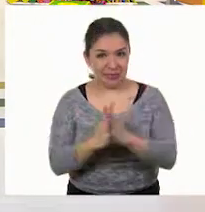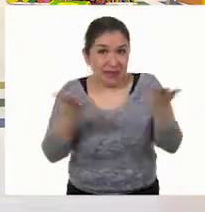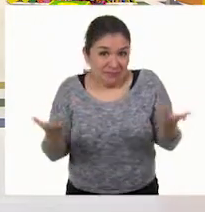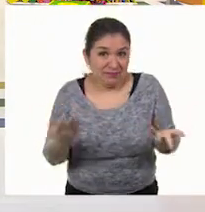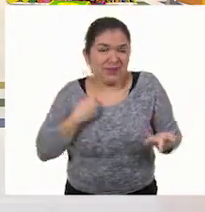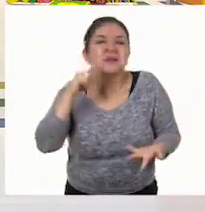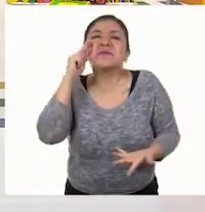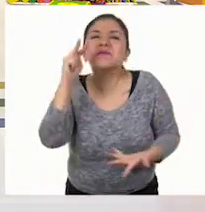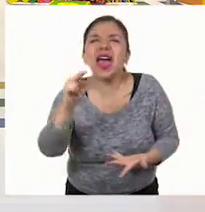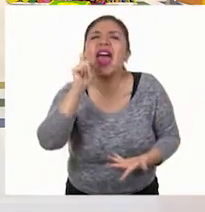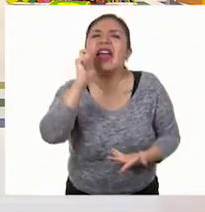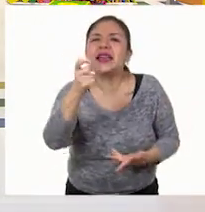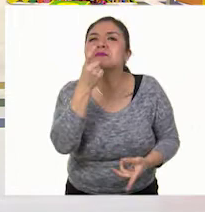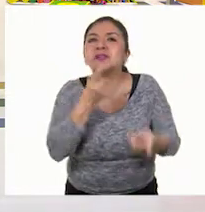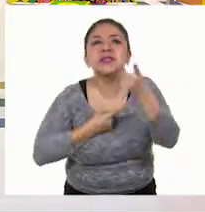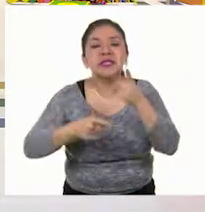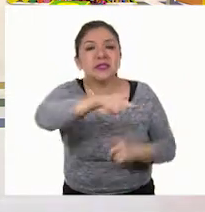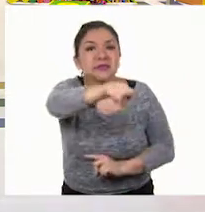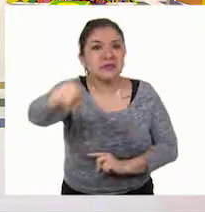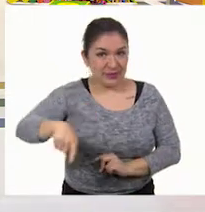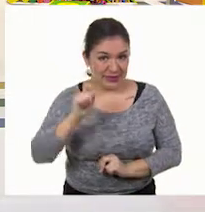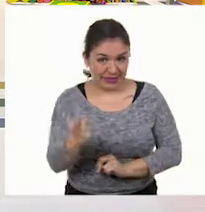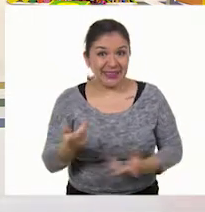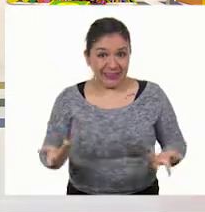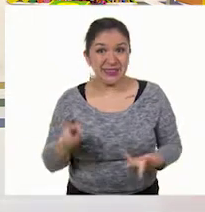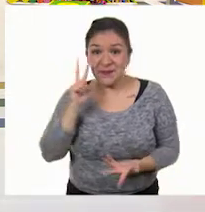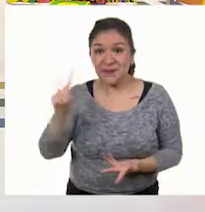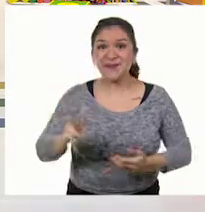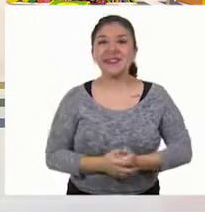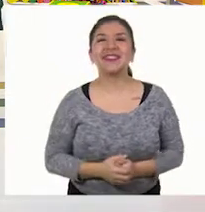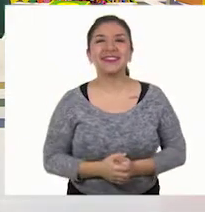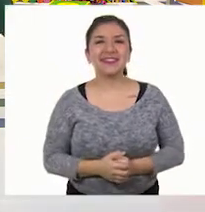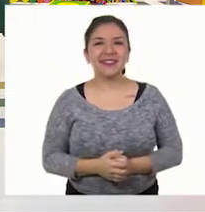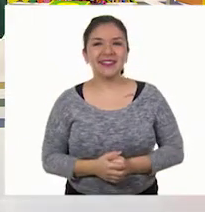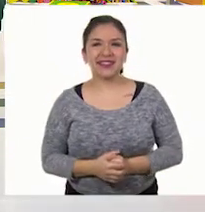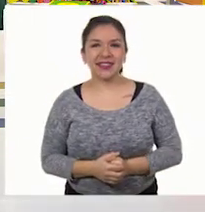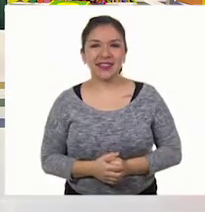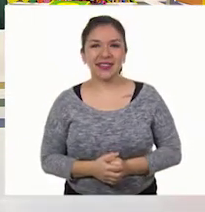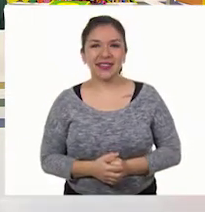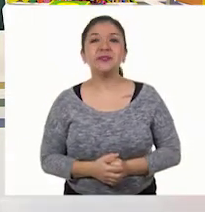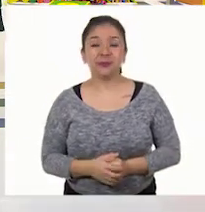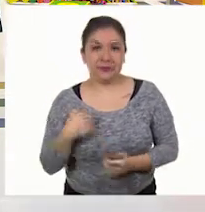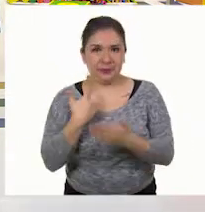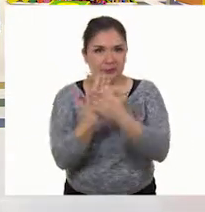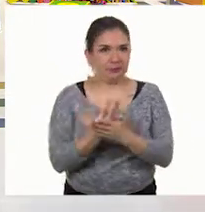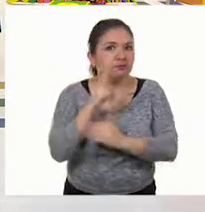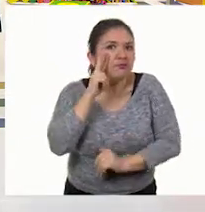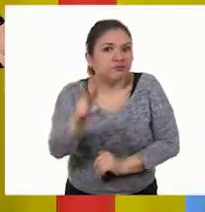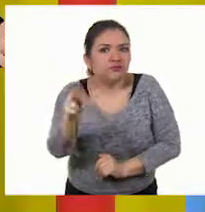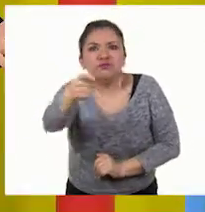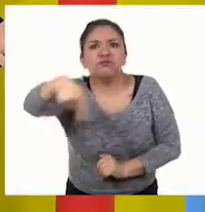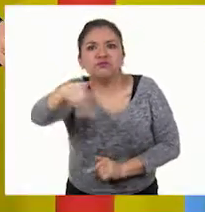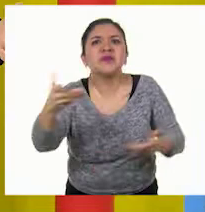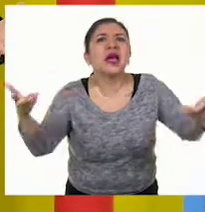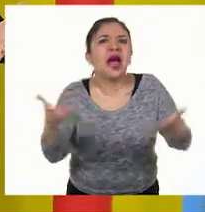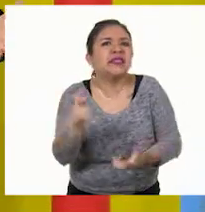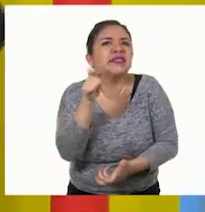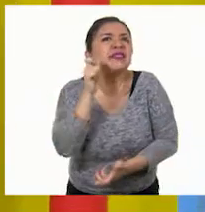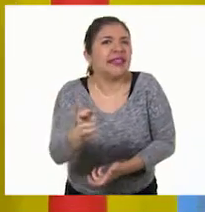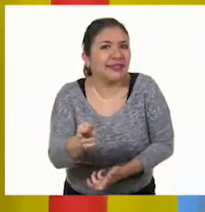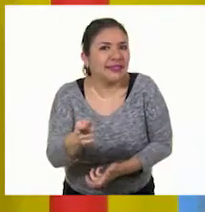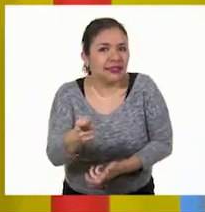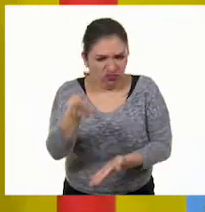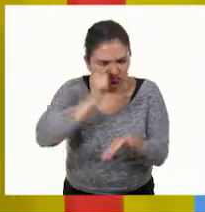entonces vamos a ver qué fue lo que ellos escribieron. ¿Sí? Veamos lo que nos dicen. Vamos a ver. ¿Cómo les fue a ustedes? ¿Cómo les